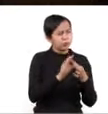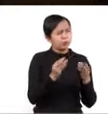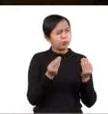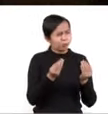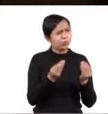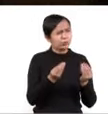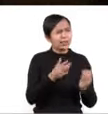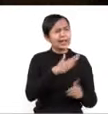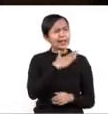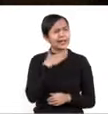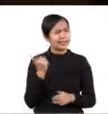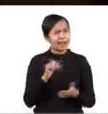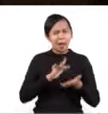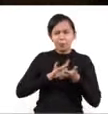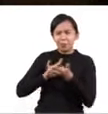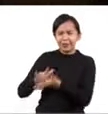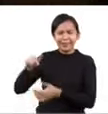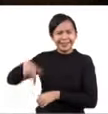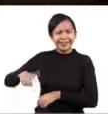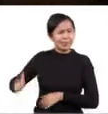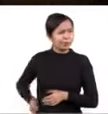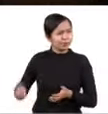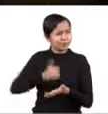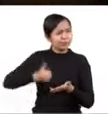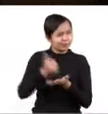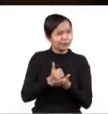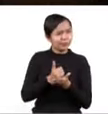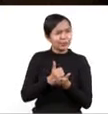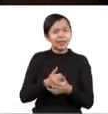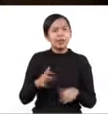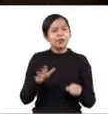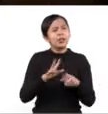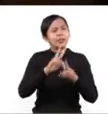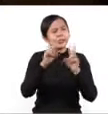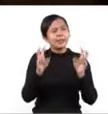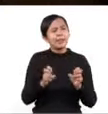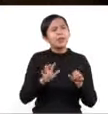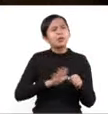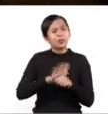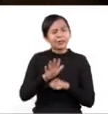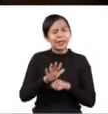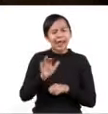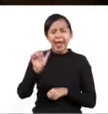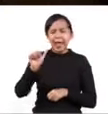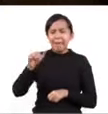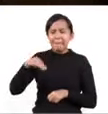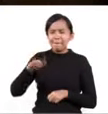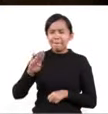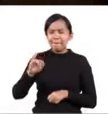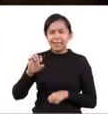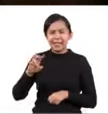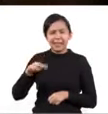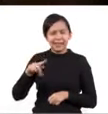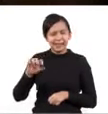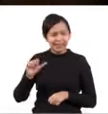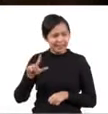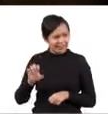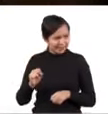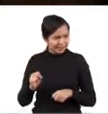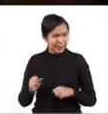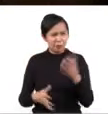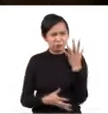Alemania al gobierno de la Ciudad de México, particularmente en los temas ambientales y los temas de energías renovables y de eficiencia